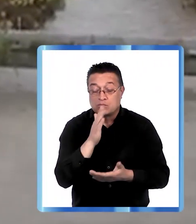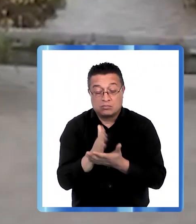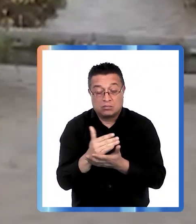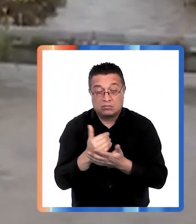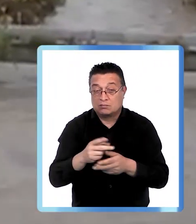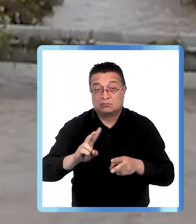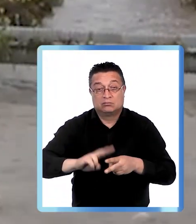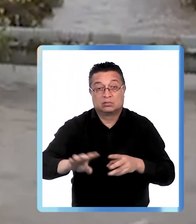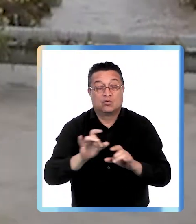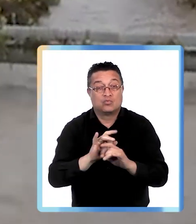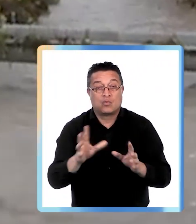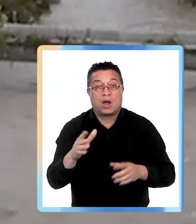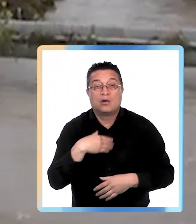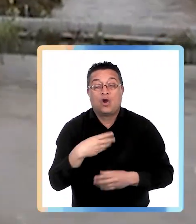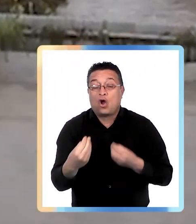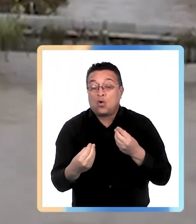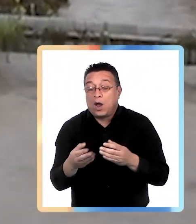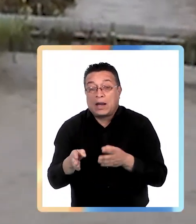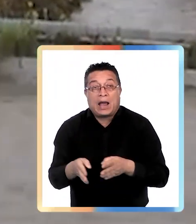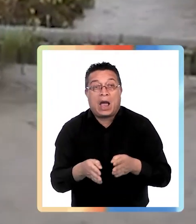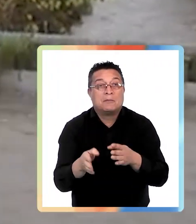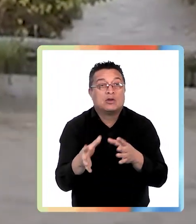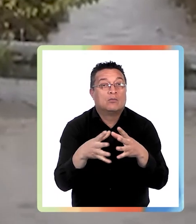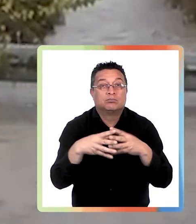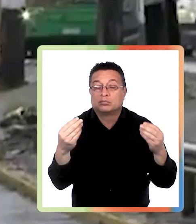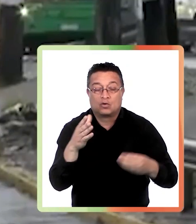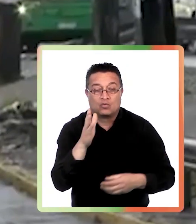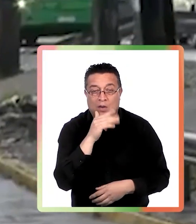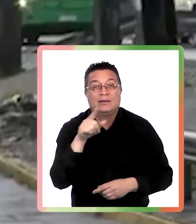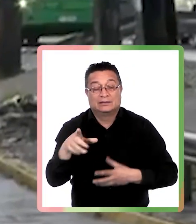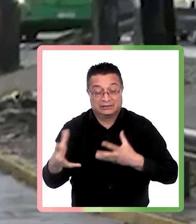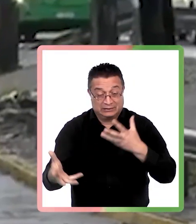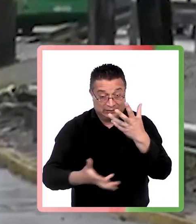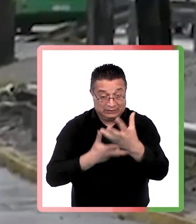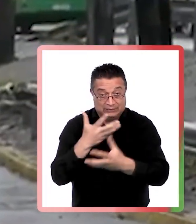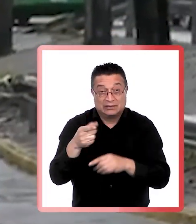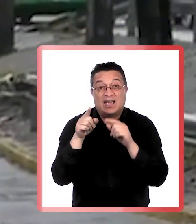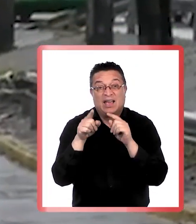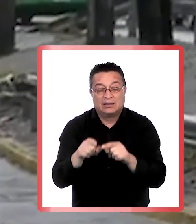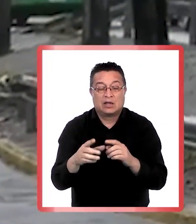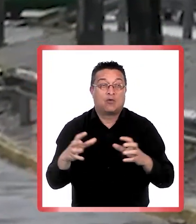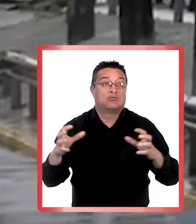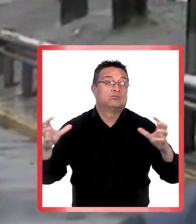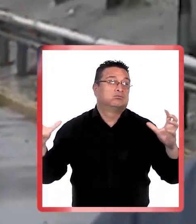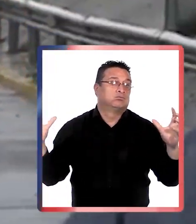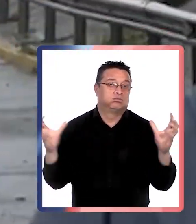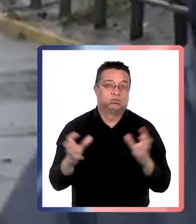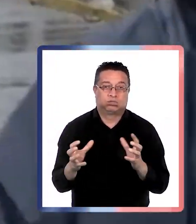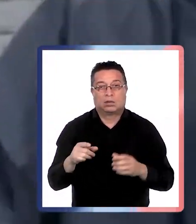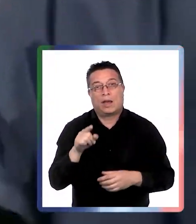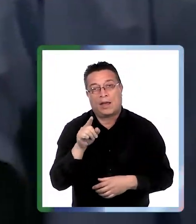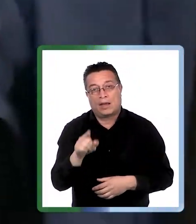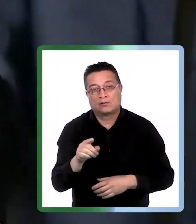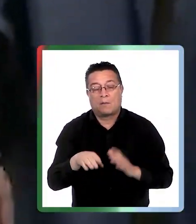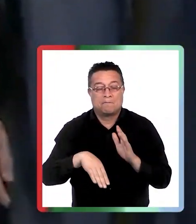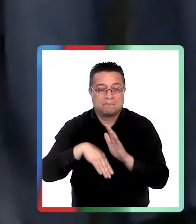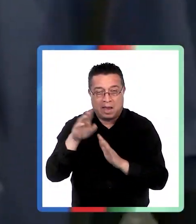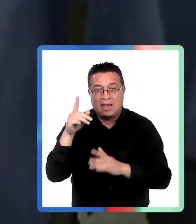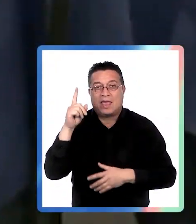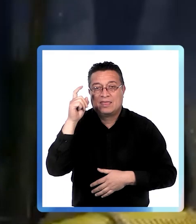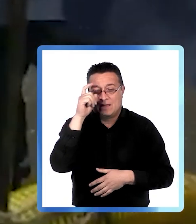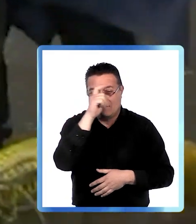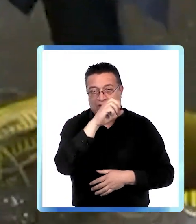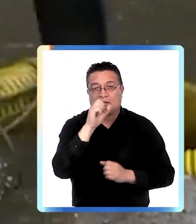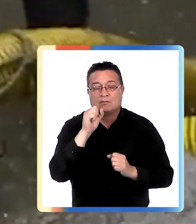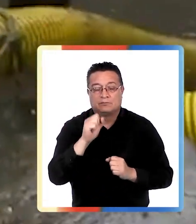están planificados, que no tienen vías de escape, y ahí se generó un incendio de ese tipo que se llaman extremos, o sea, son los incendios